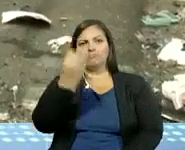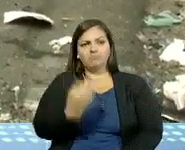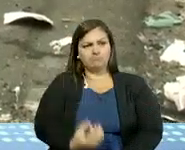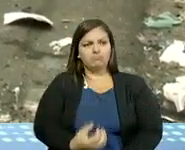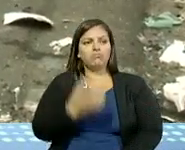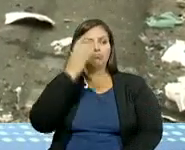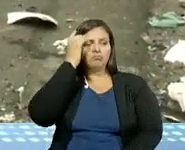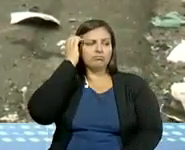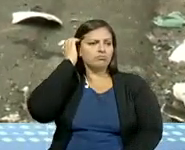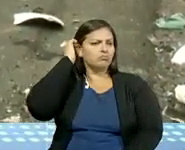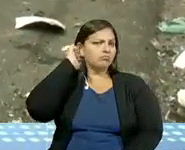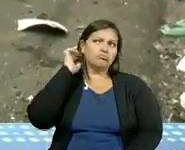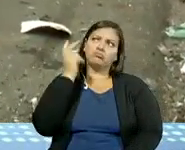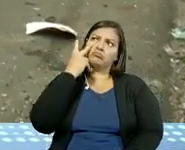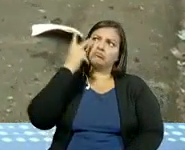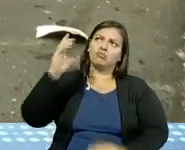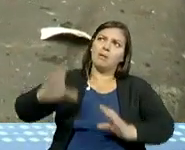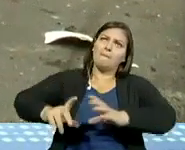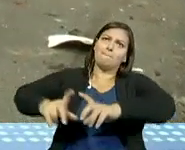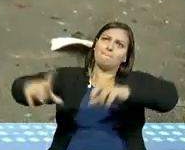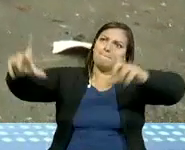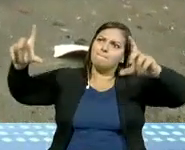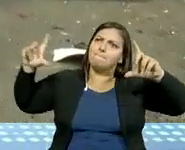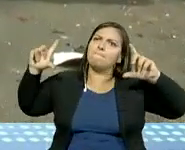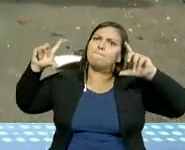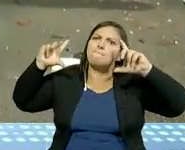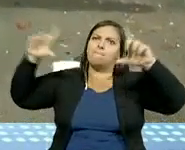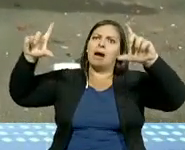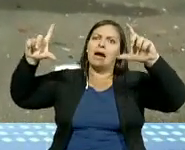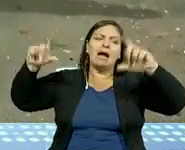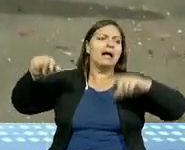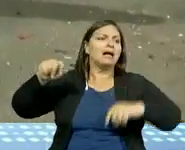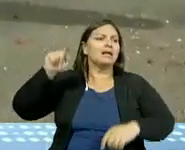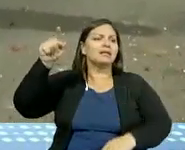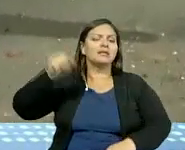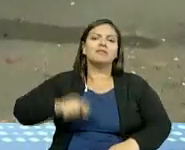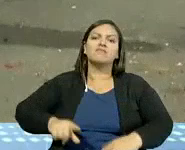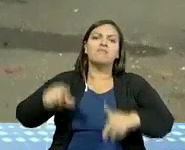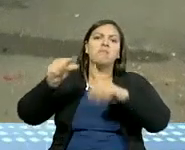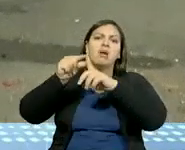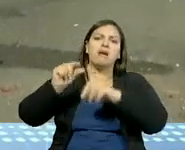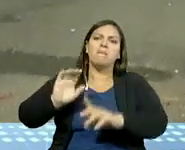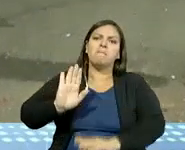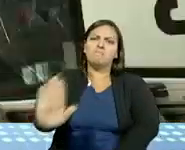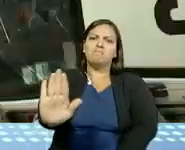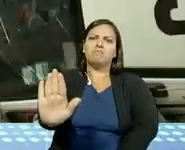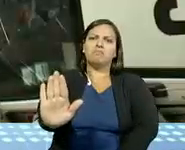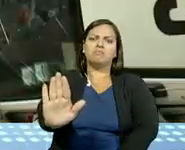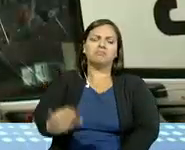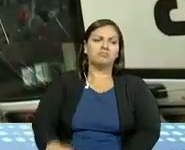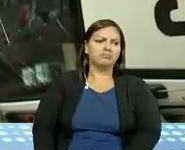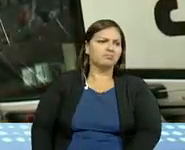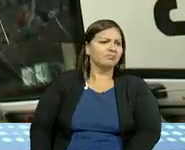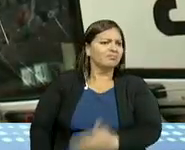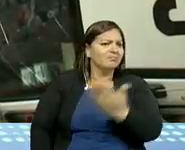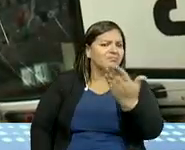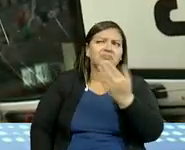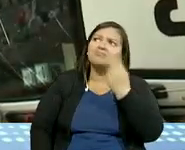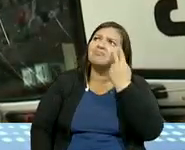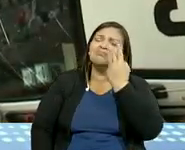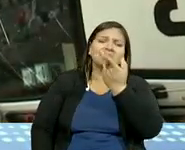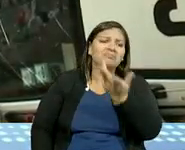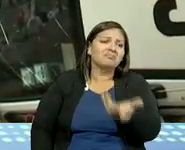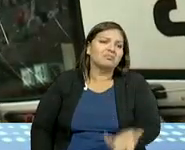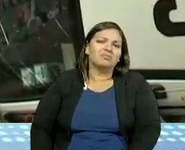eso, se seguían los accidentes. De tal motivo que en esa fecha me comprometí que en los próximos meses se iba a poner un semáforo, y aquí está instalado el